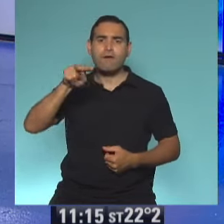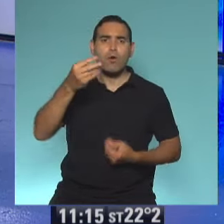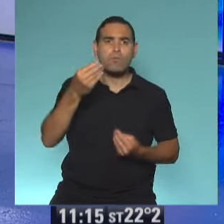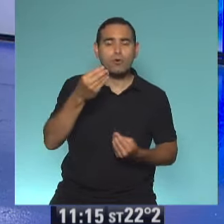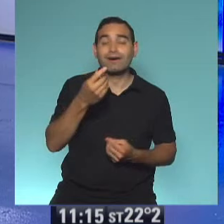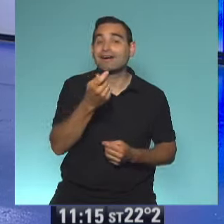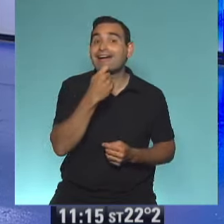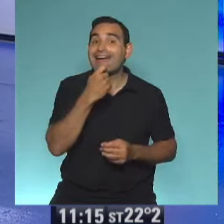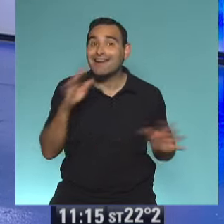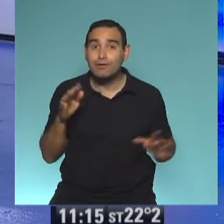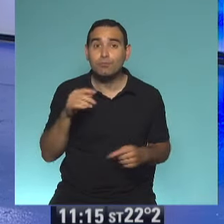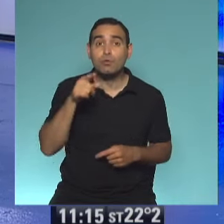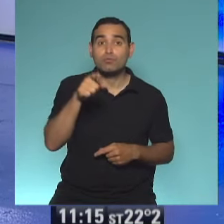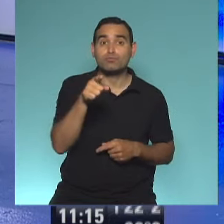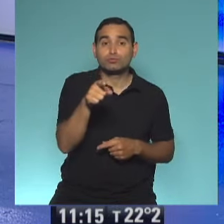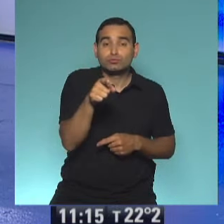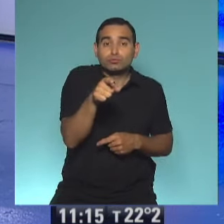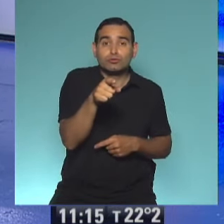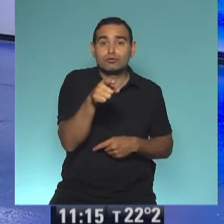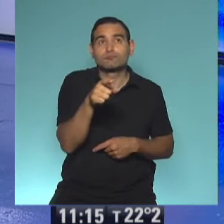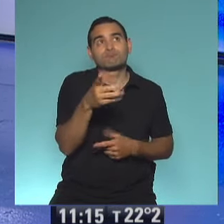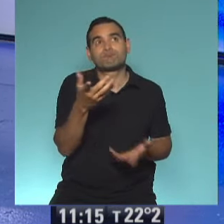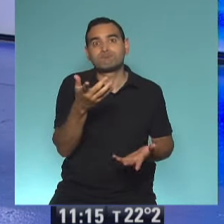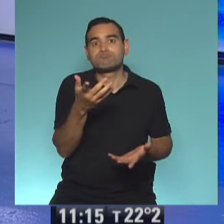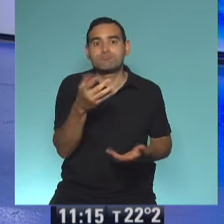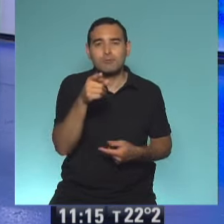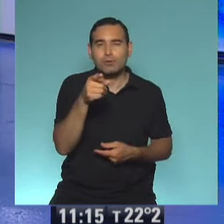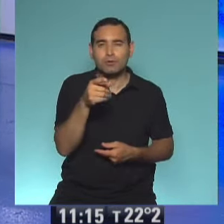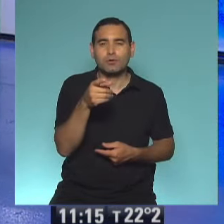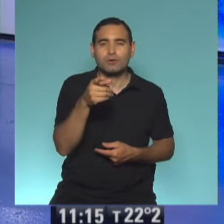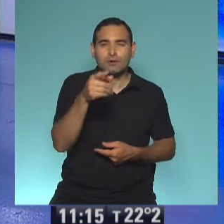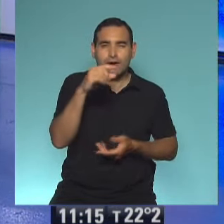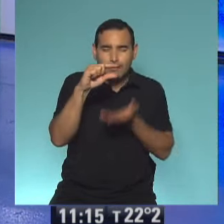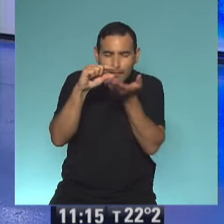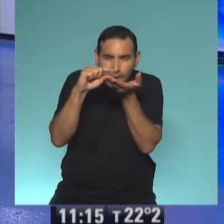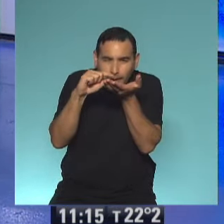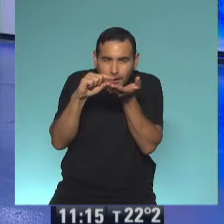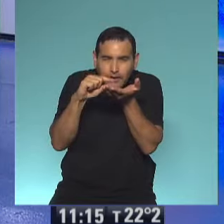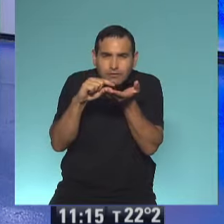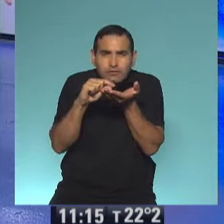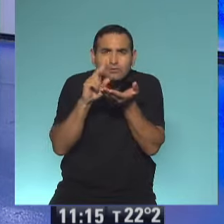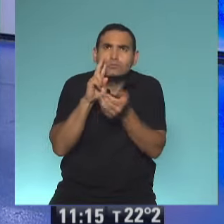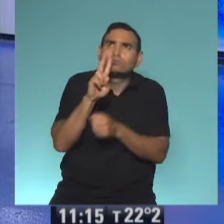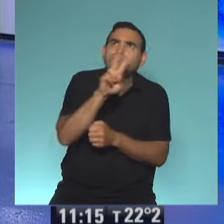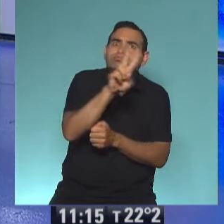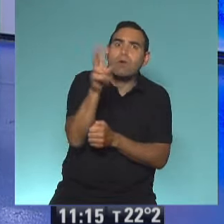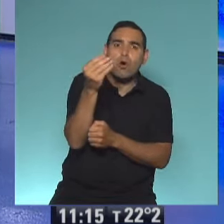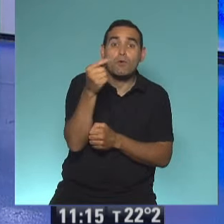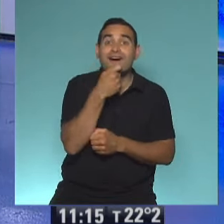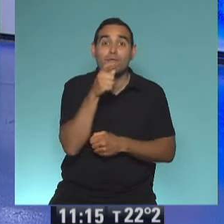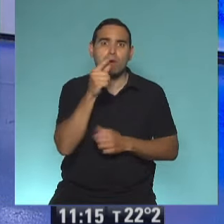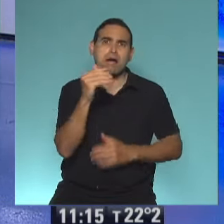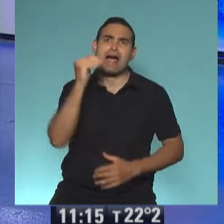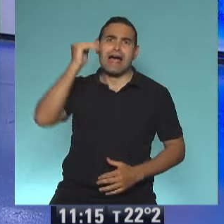sería, por ejemplo, ver el mundo si fuésemos, a lo mejor, un pequeño caracol? ¡Claro! O un gigante, si lo viéramos todo